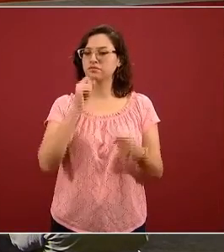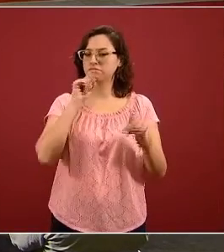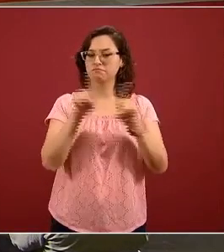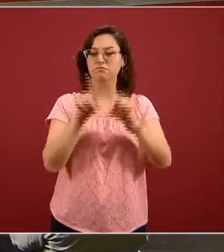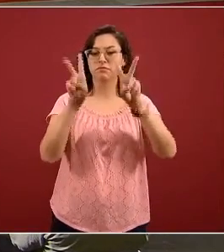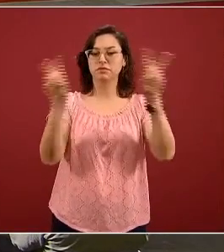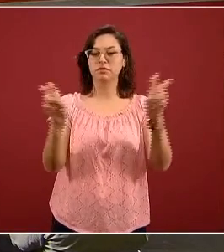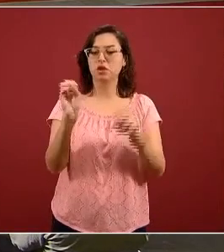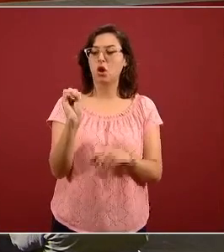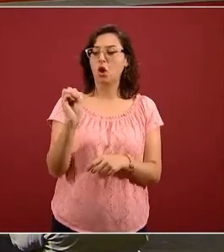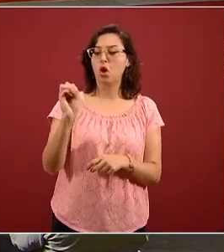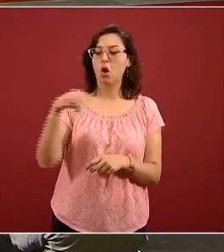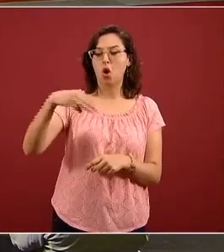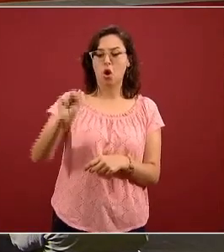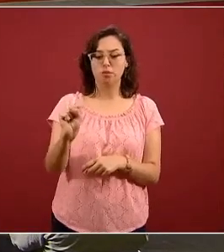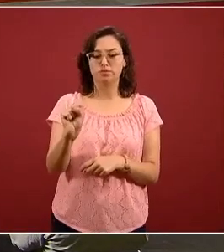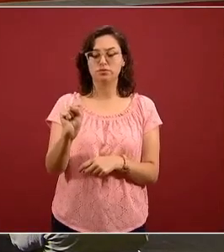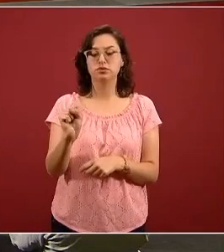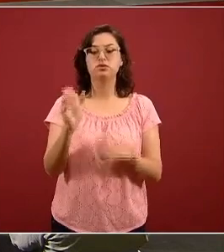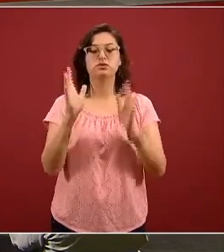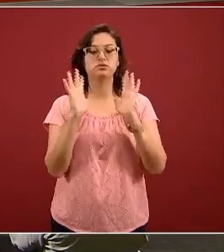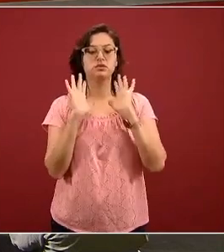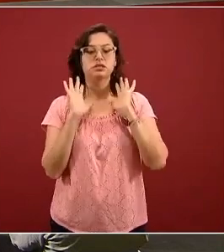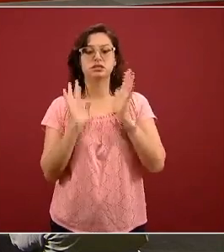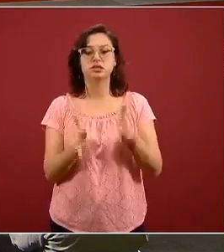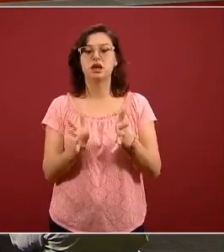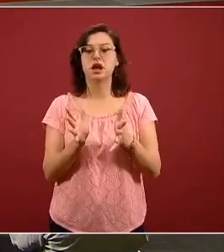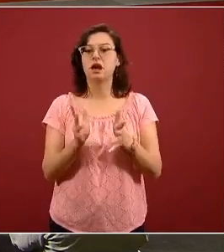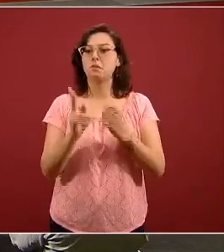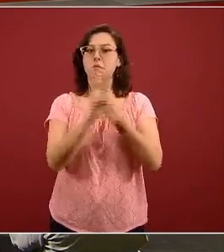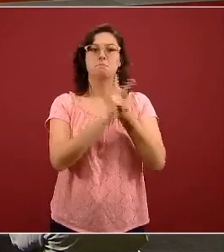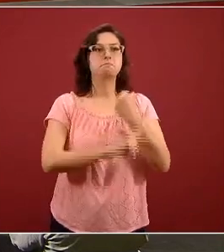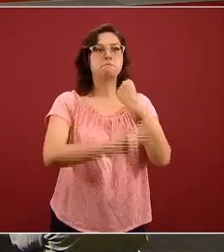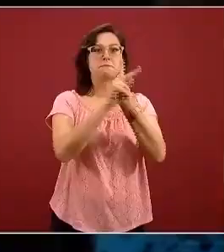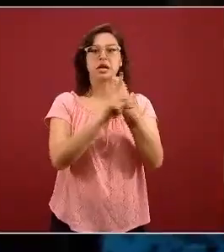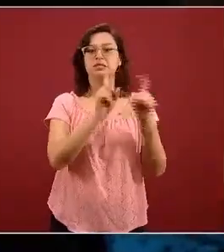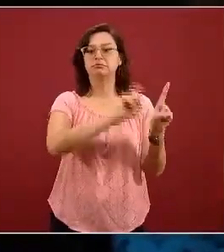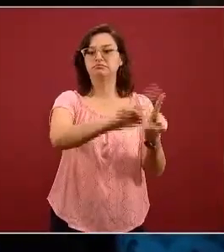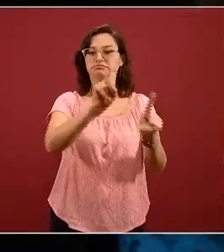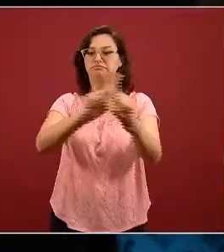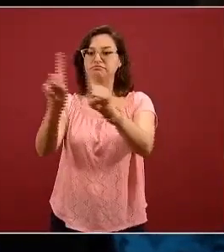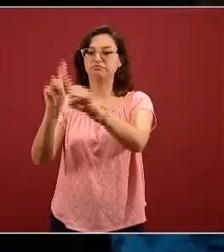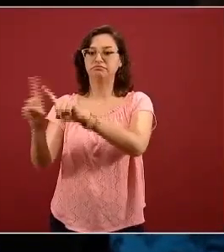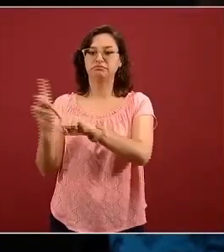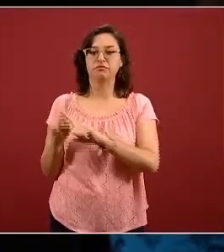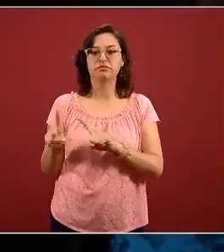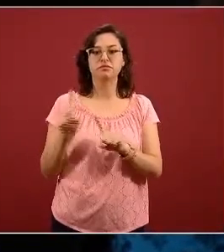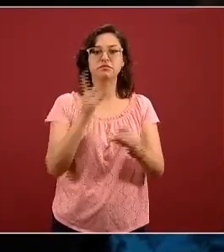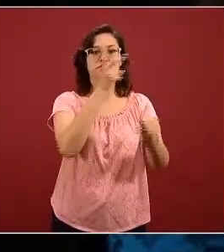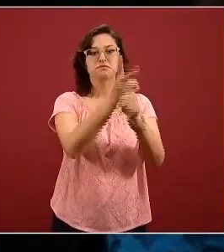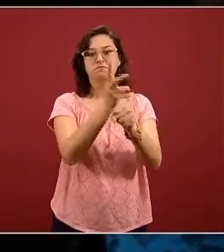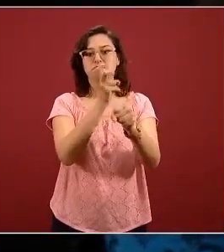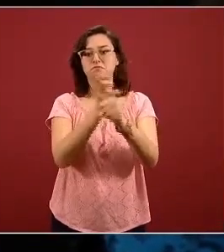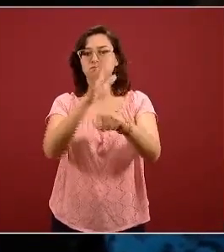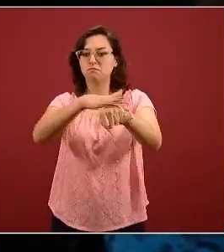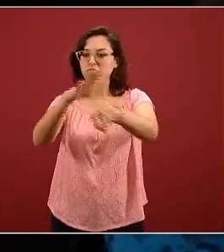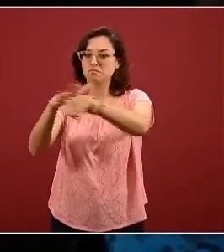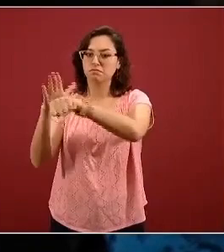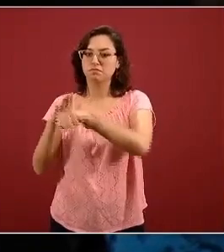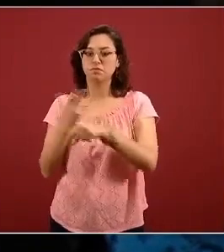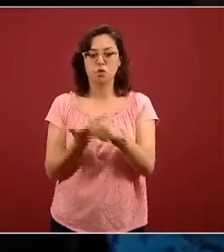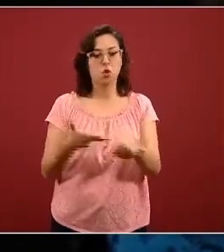salud invito a todos los países a que concretarán la transformación